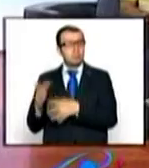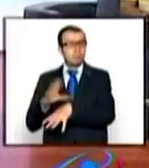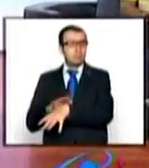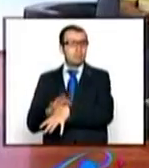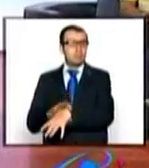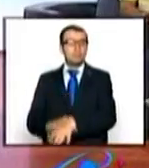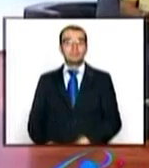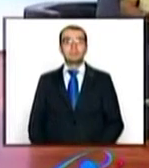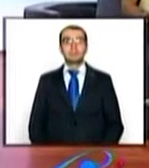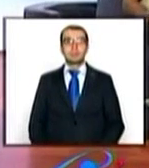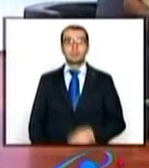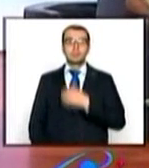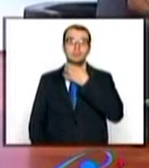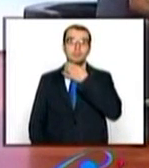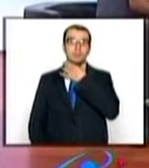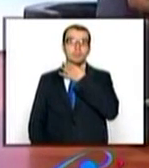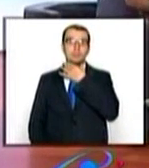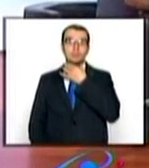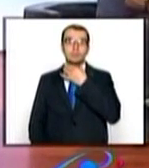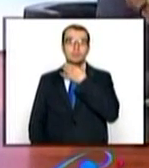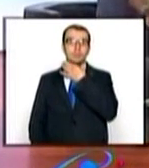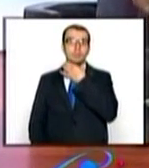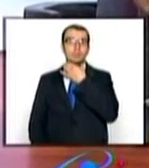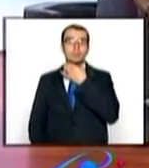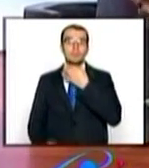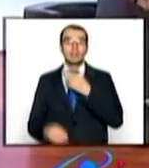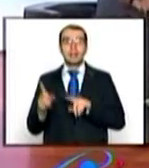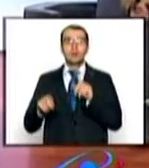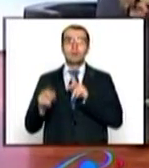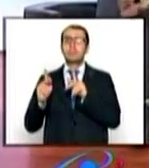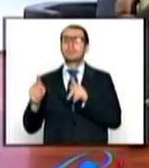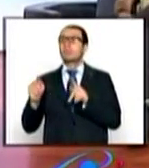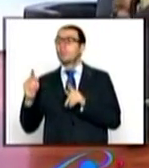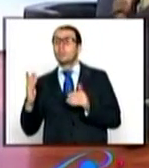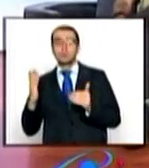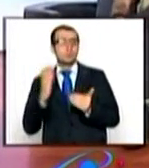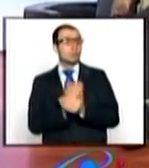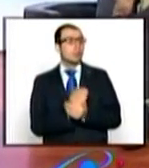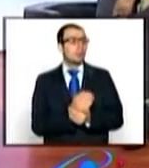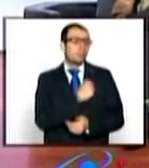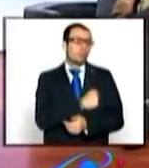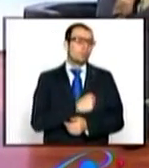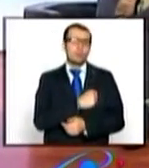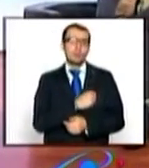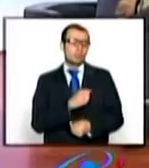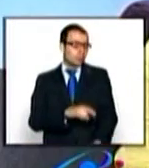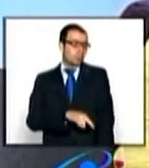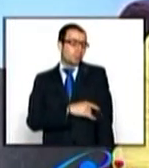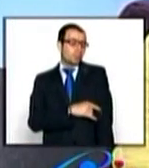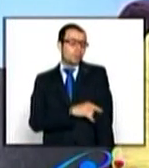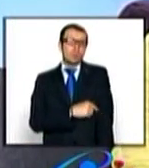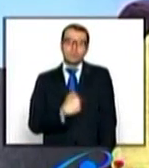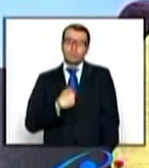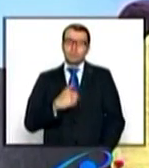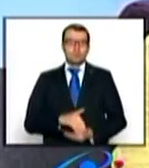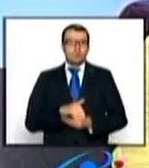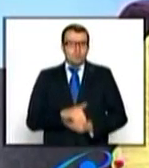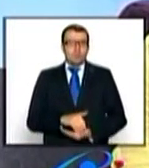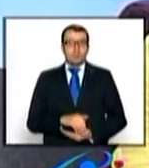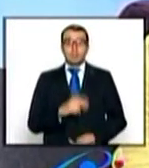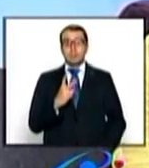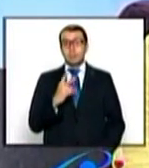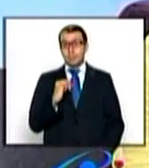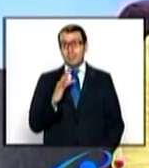Muchas personas van a la consulta y dicen, doctor, yo quiero que me pongan un suerito con vitaminas, ¿sí? O mi mamá está como